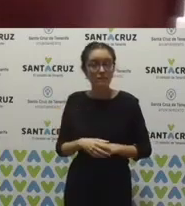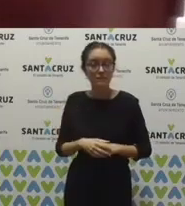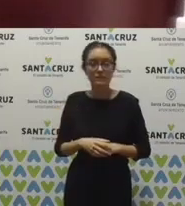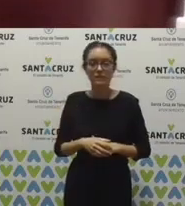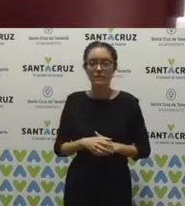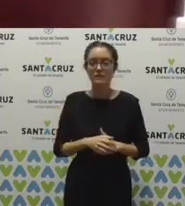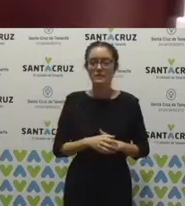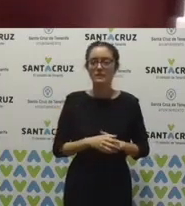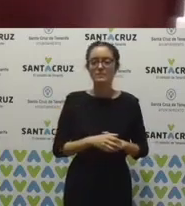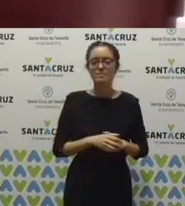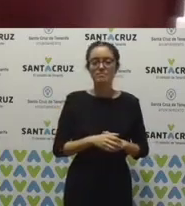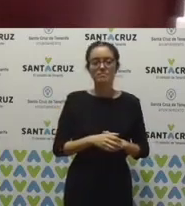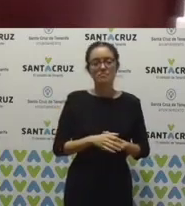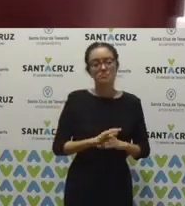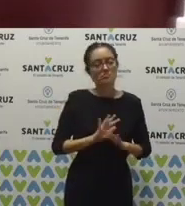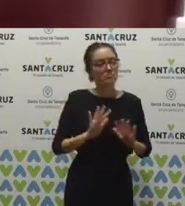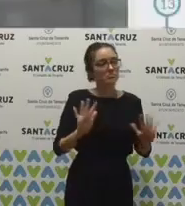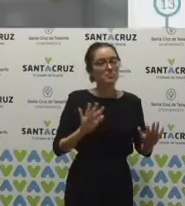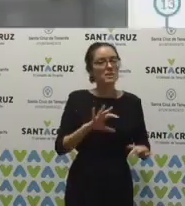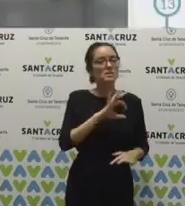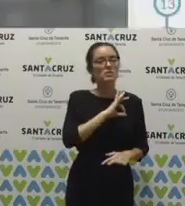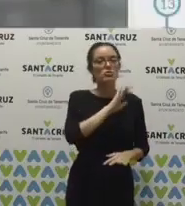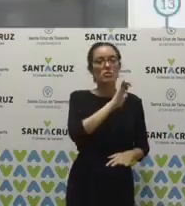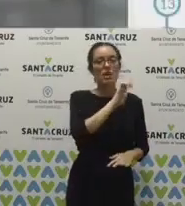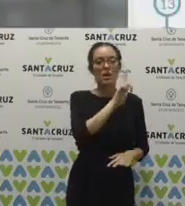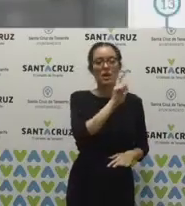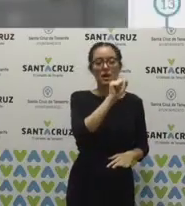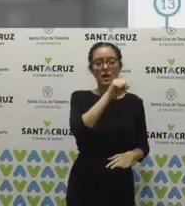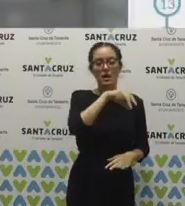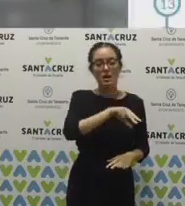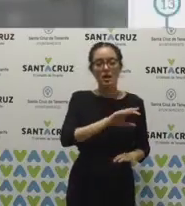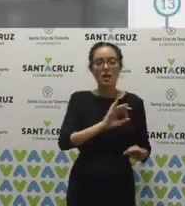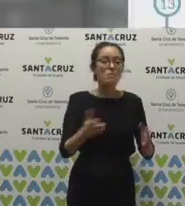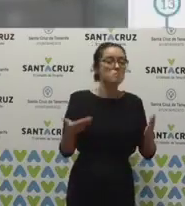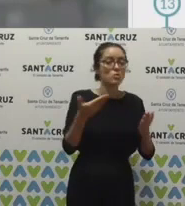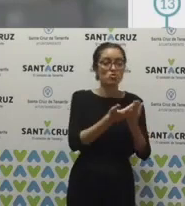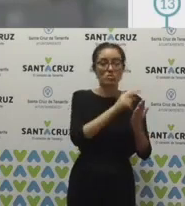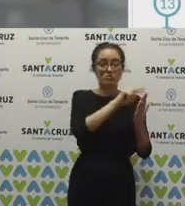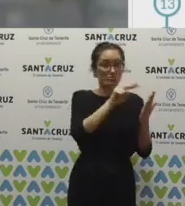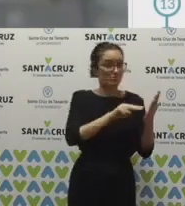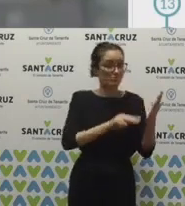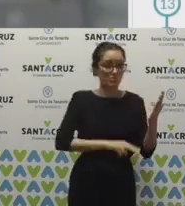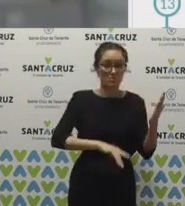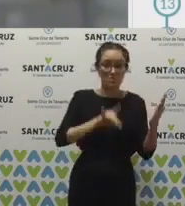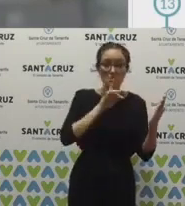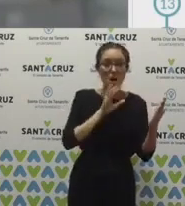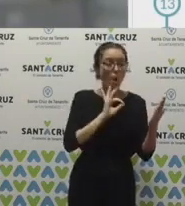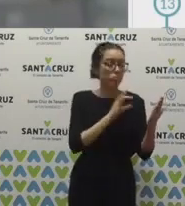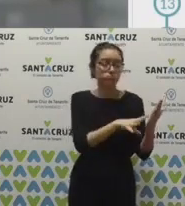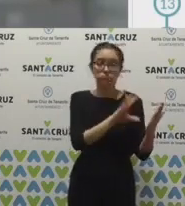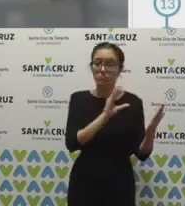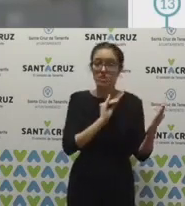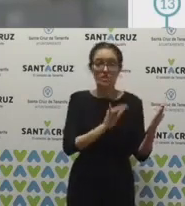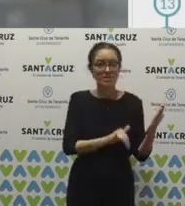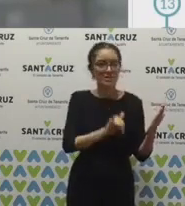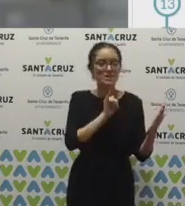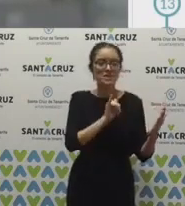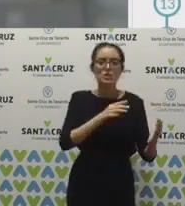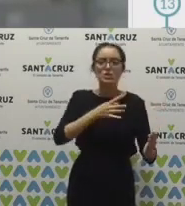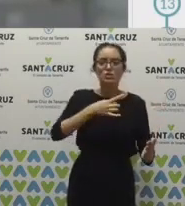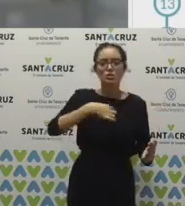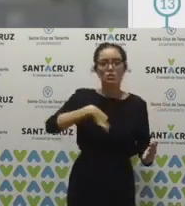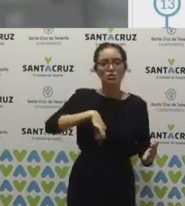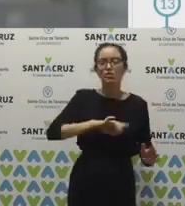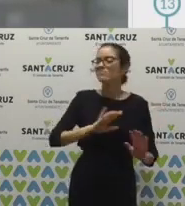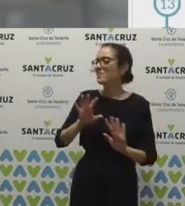es decir que doña elena creo que con lo que ha venido bien la emoción con los entendidos no estamos diciendo que la